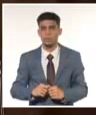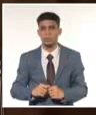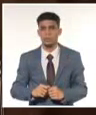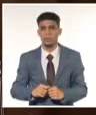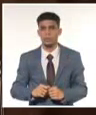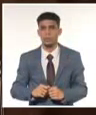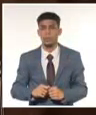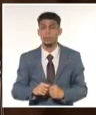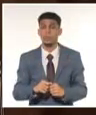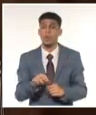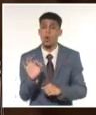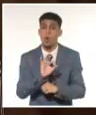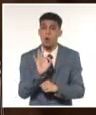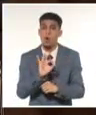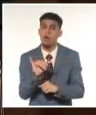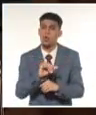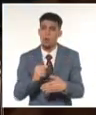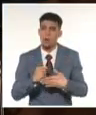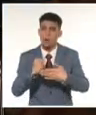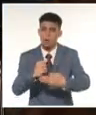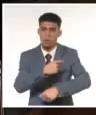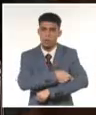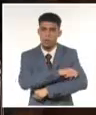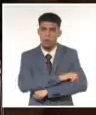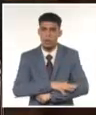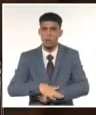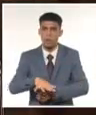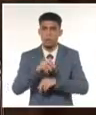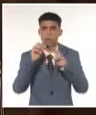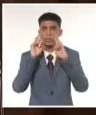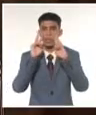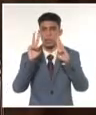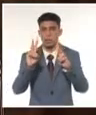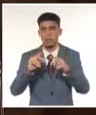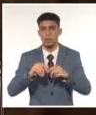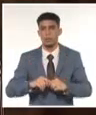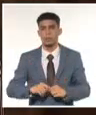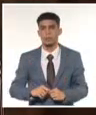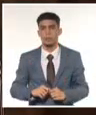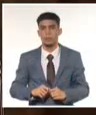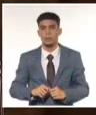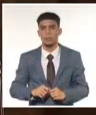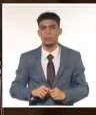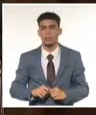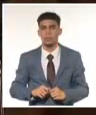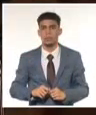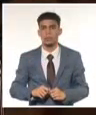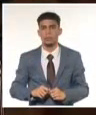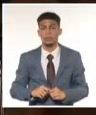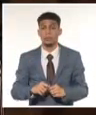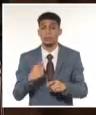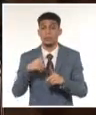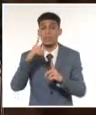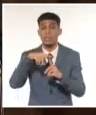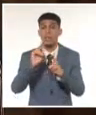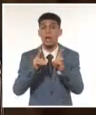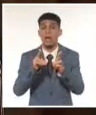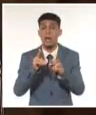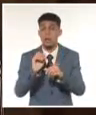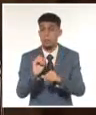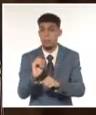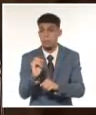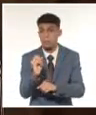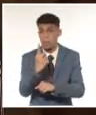traduzcan en riquezas materiales indispensables para la vida contemporánea. Resulta una tarea de primer orden la